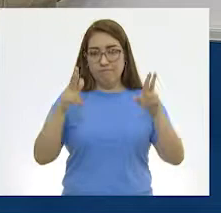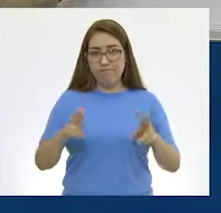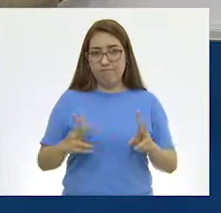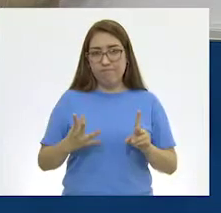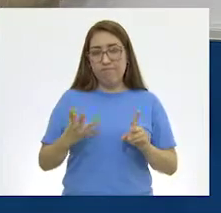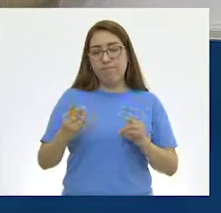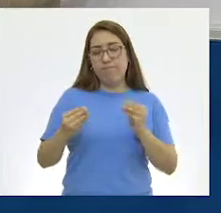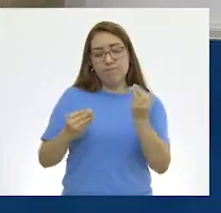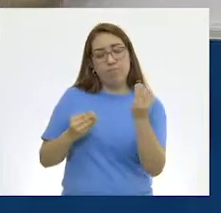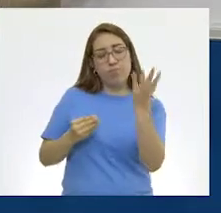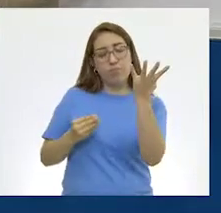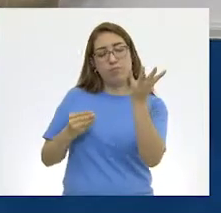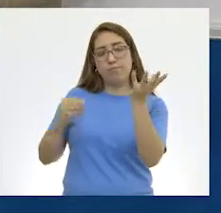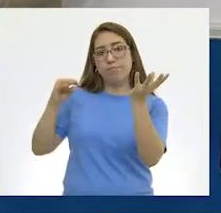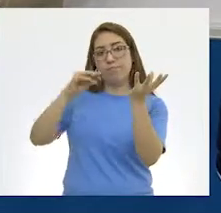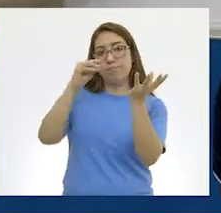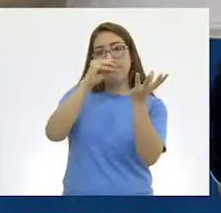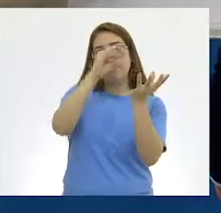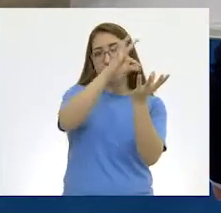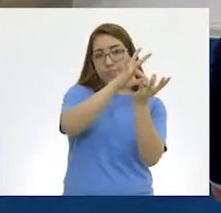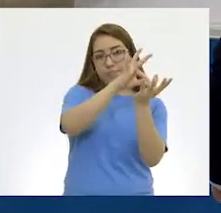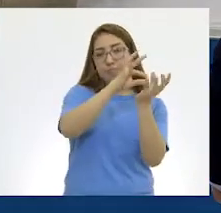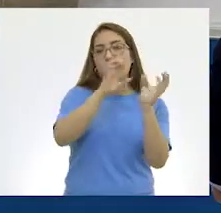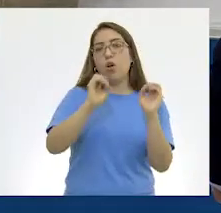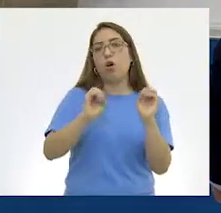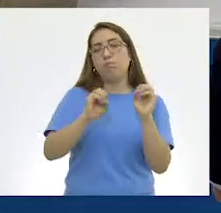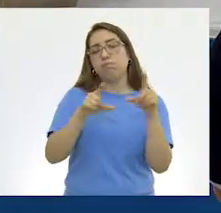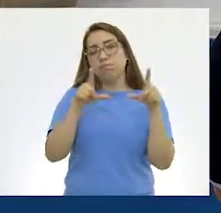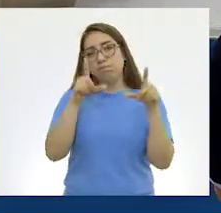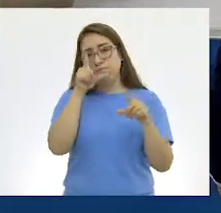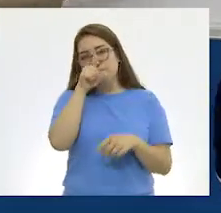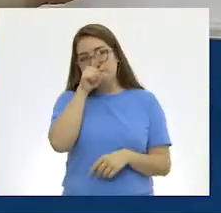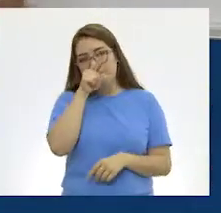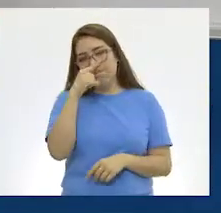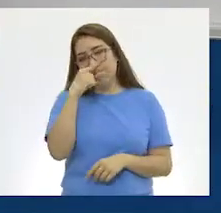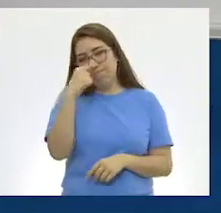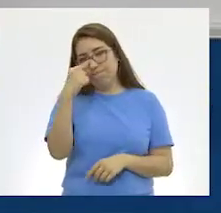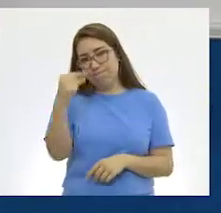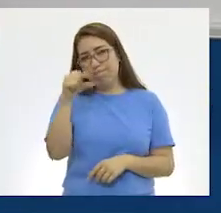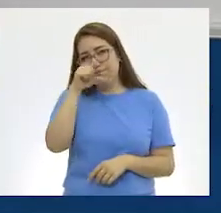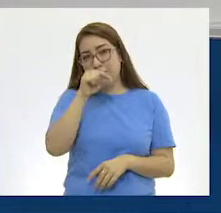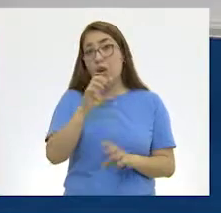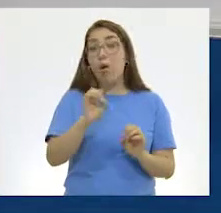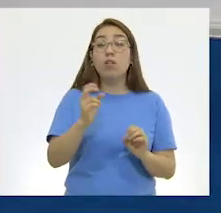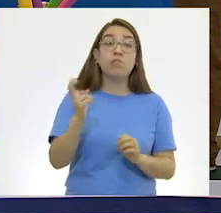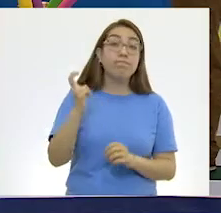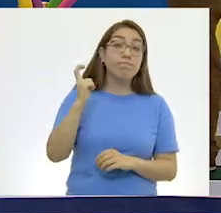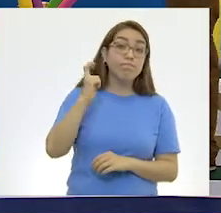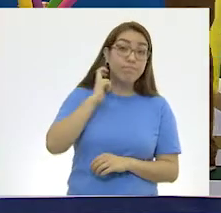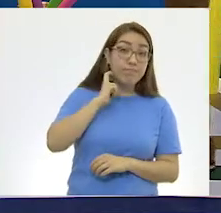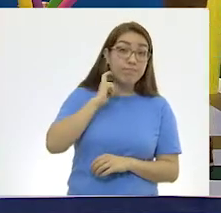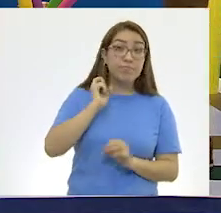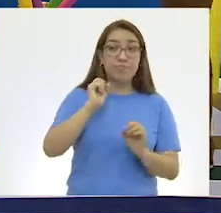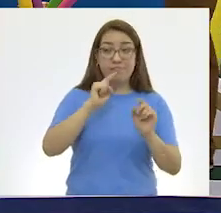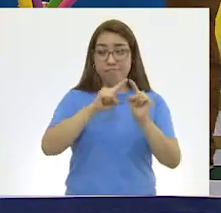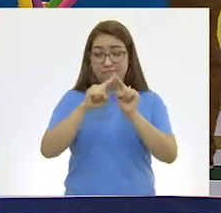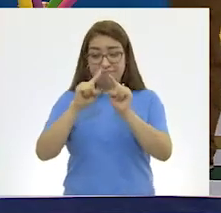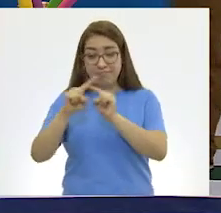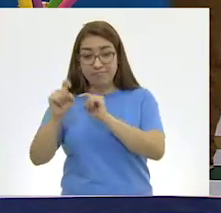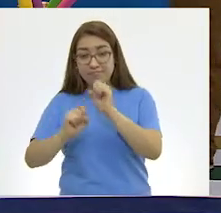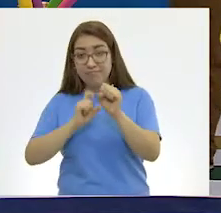como las abejas, como los colibríes. Los murciélagos. ¡Los murciélagos! Que ya los quiero